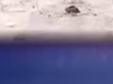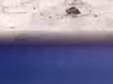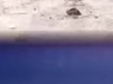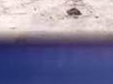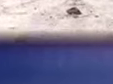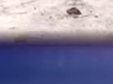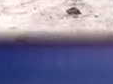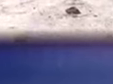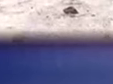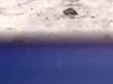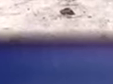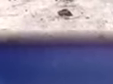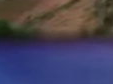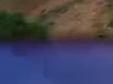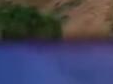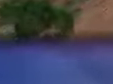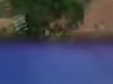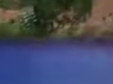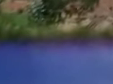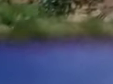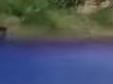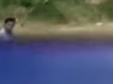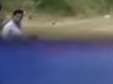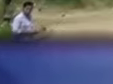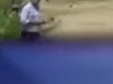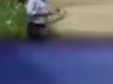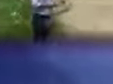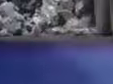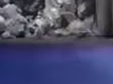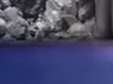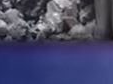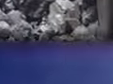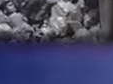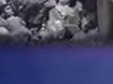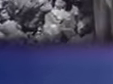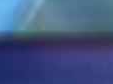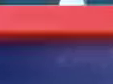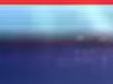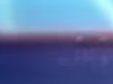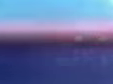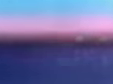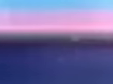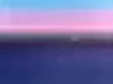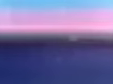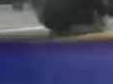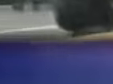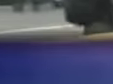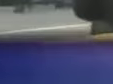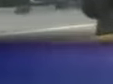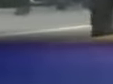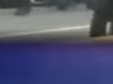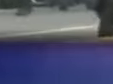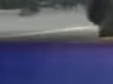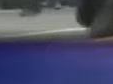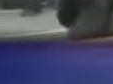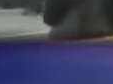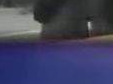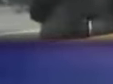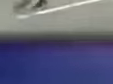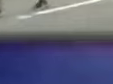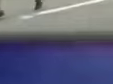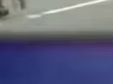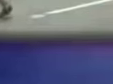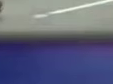Adulto mayor de 89 años falleció sepultado por un deslave en la provincia del Oro. En lo internacional, al